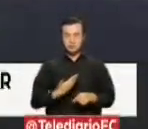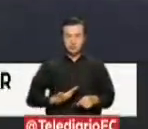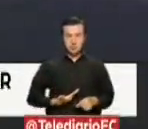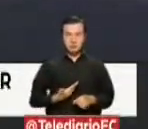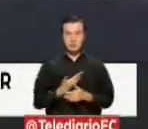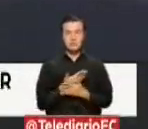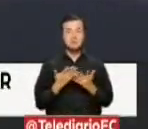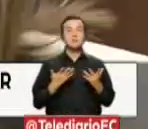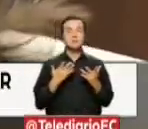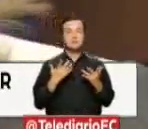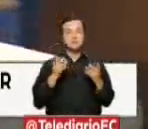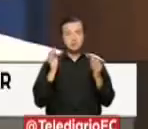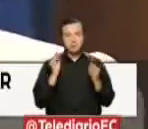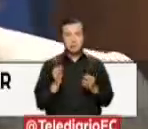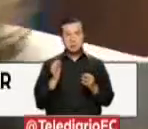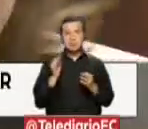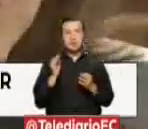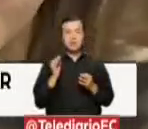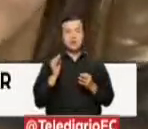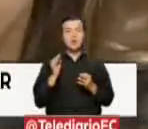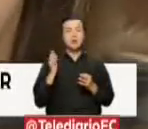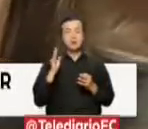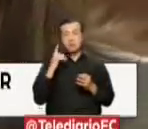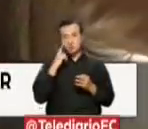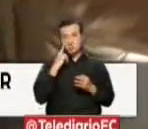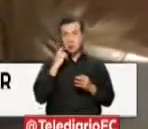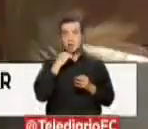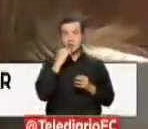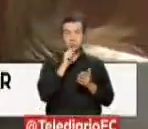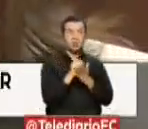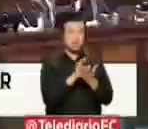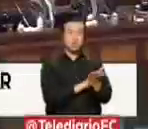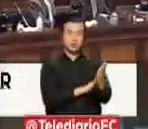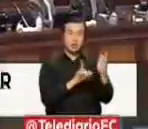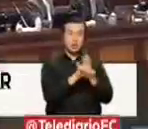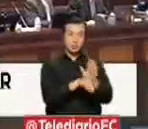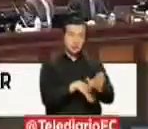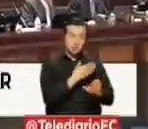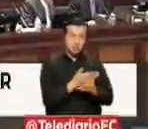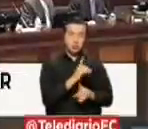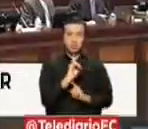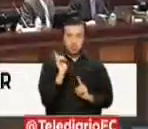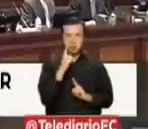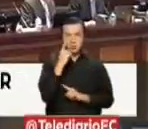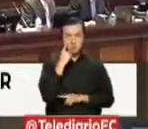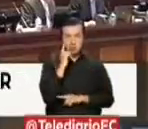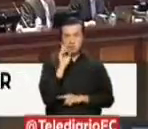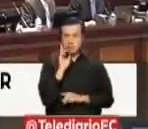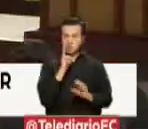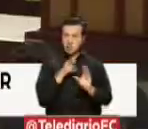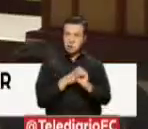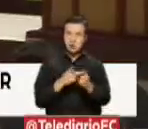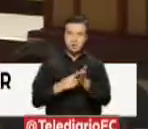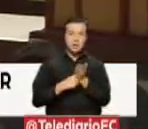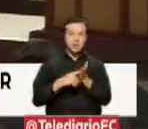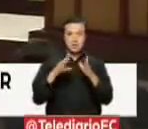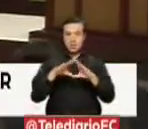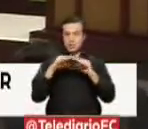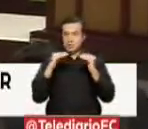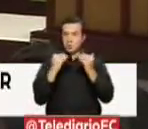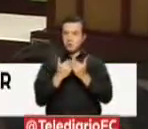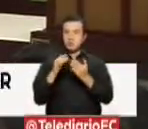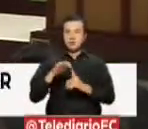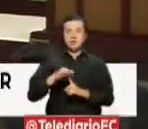ser práctico en este sentido, motivo por el cual no presentará ningún proyecto de ley en esta materia, pero sí participará del debate de la Comisión